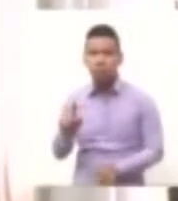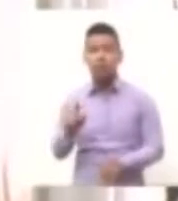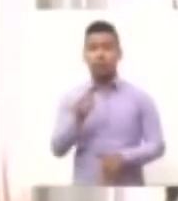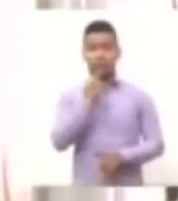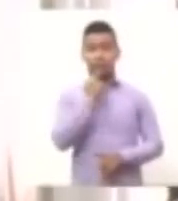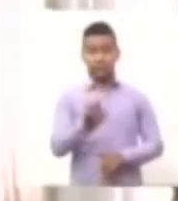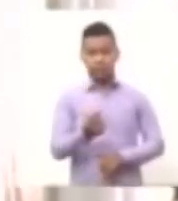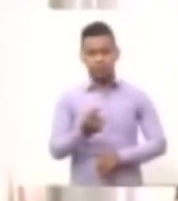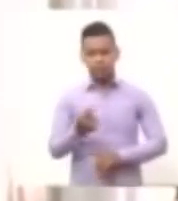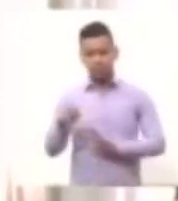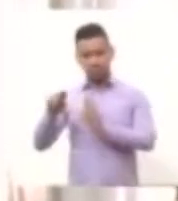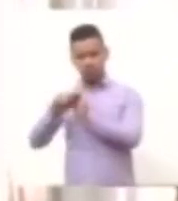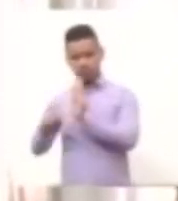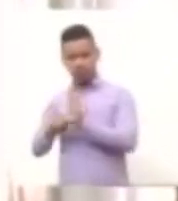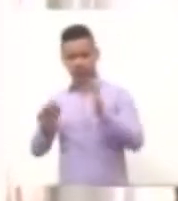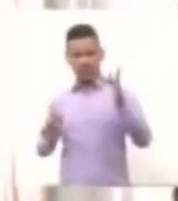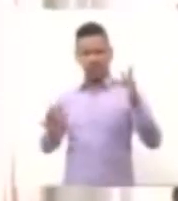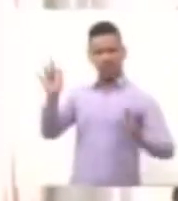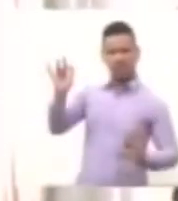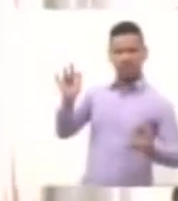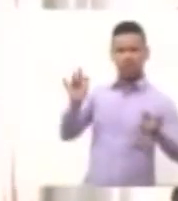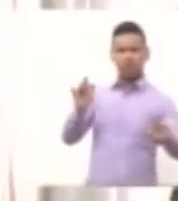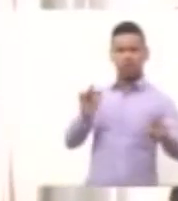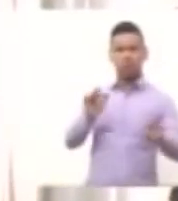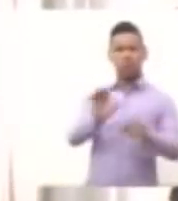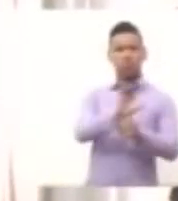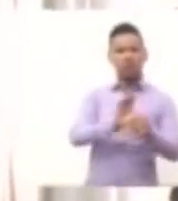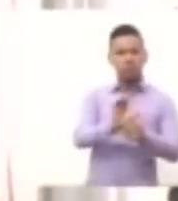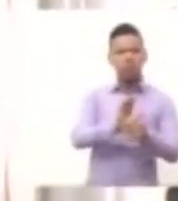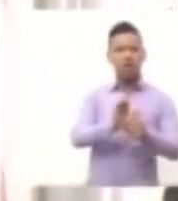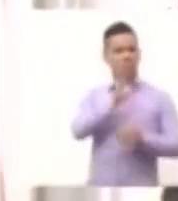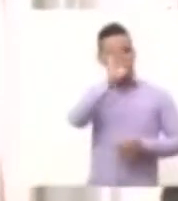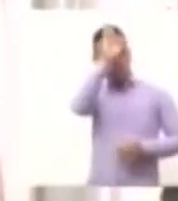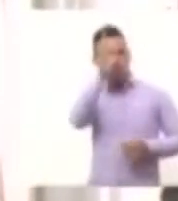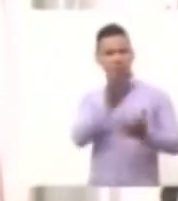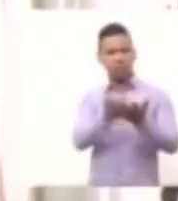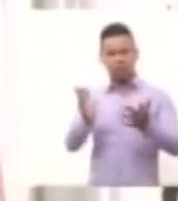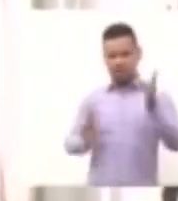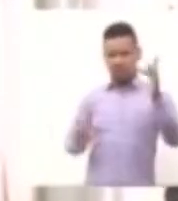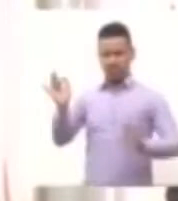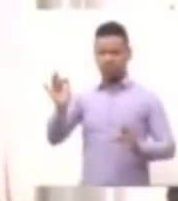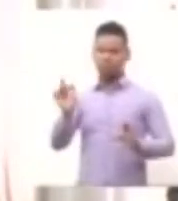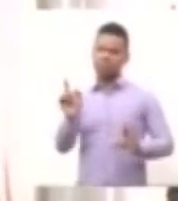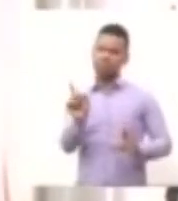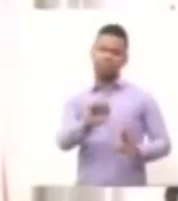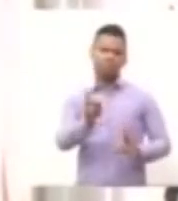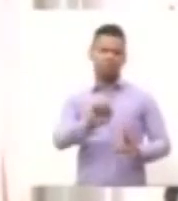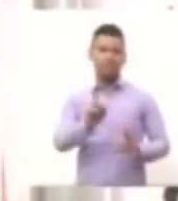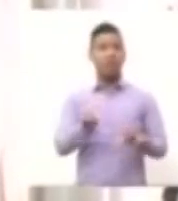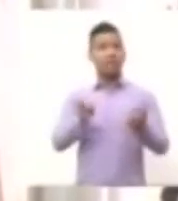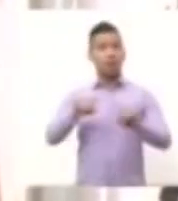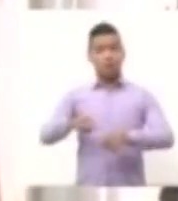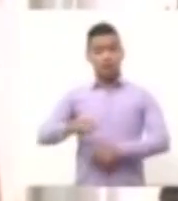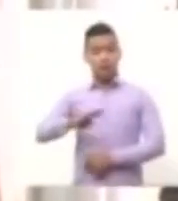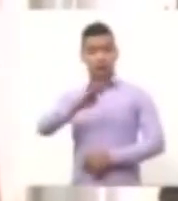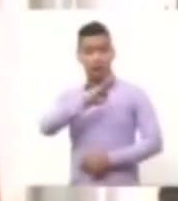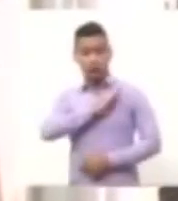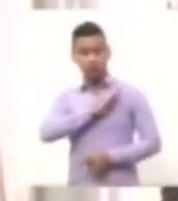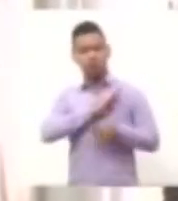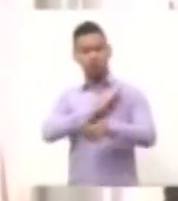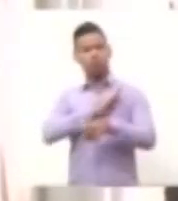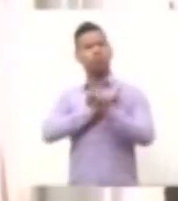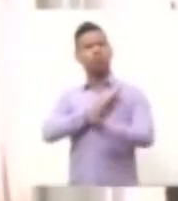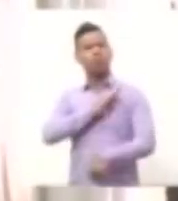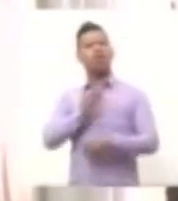de las costumbres de una ciudad. También le da facultades a los alcaldes para expedir